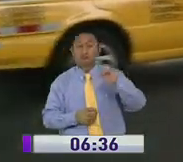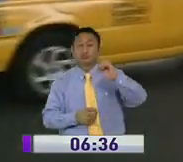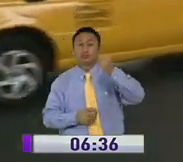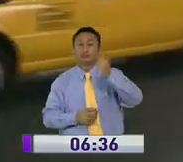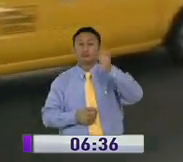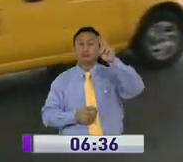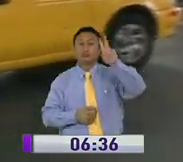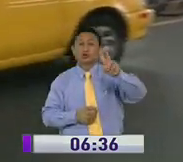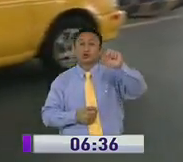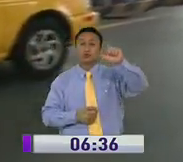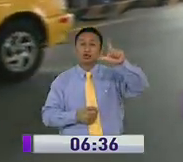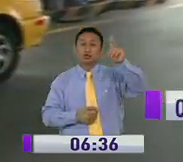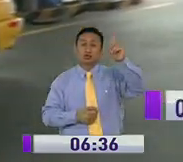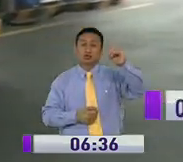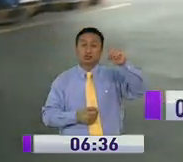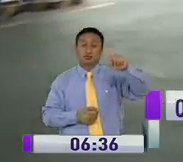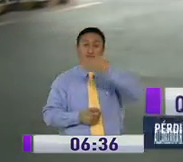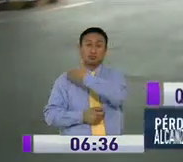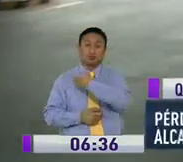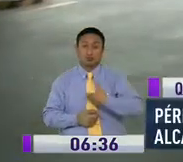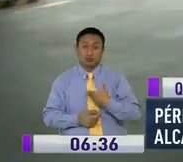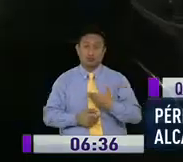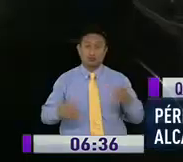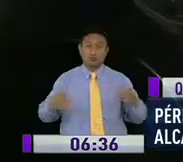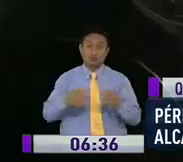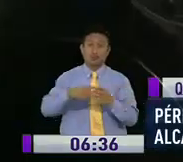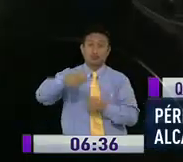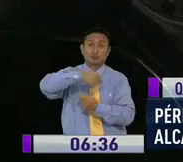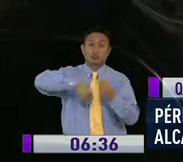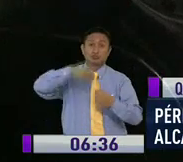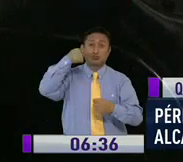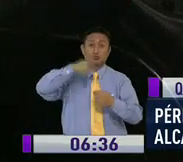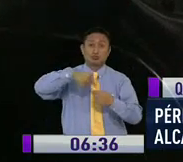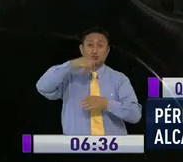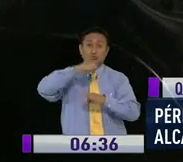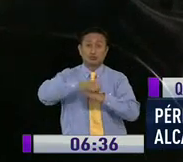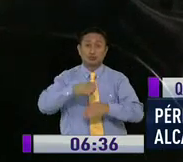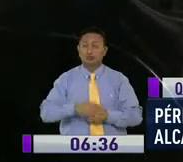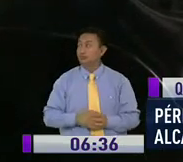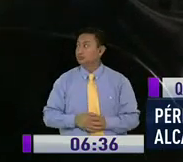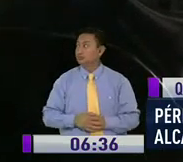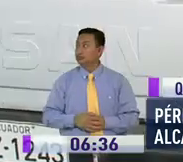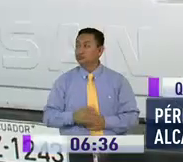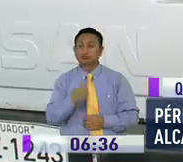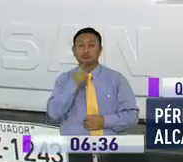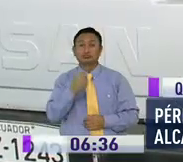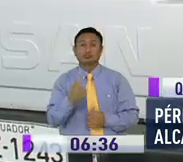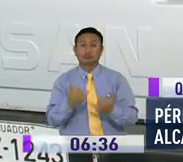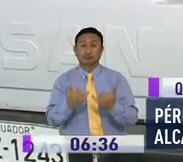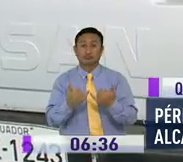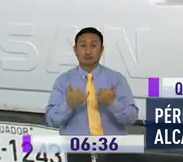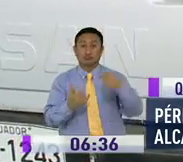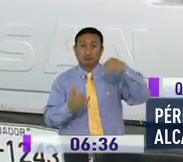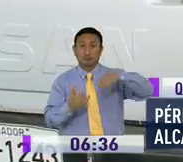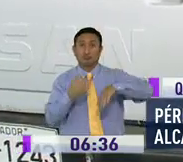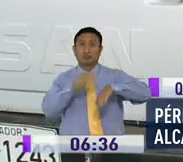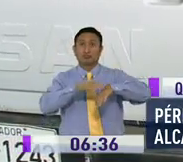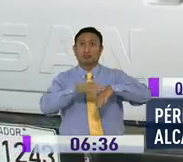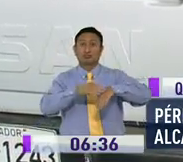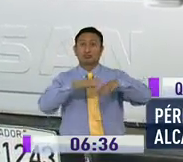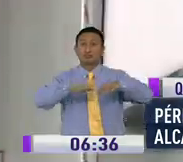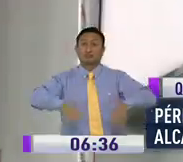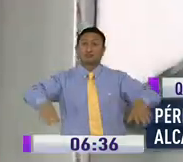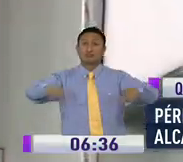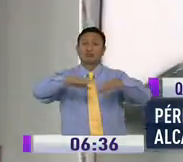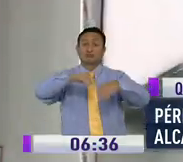presidente ejecutivo de la Cámara de Distribuidores de los Derivados de Petróleo Ecuador, menciona que esta afectación se debería a que las estaciones